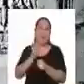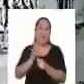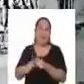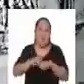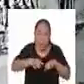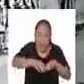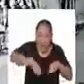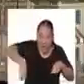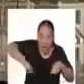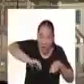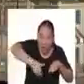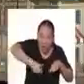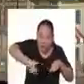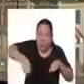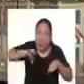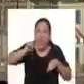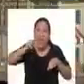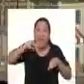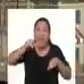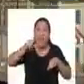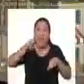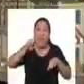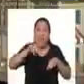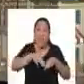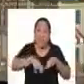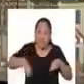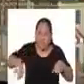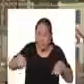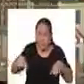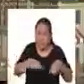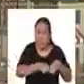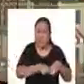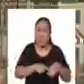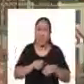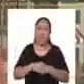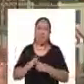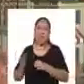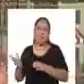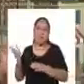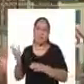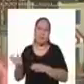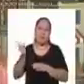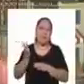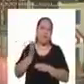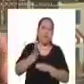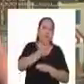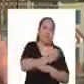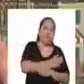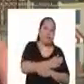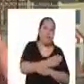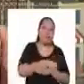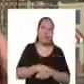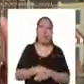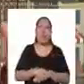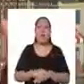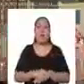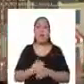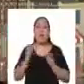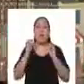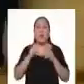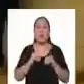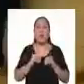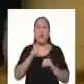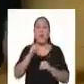las canaletas está vigente desde la época de Virrey Amat hasta la época del reglamento de policía